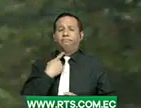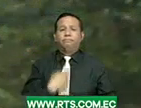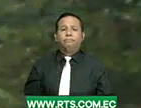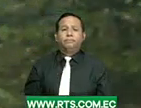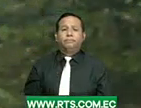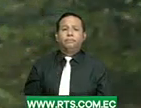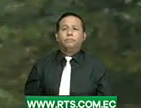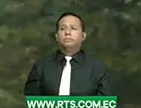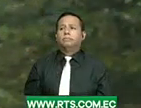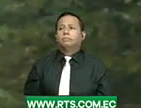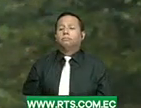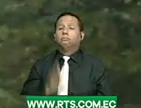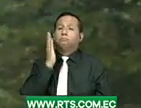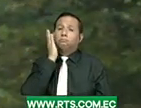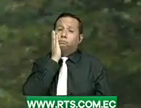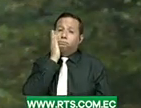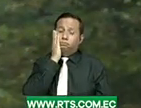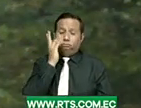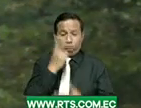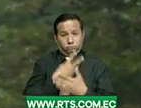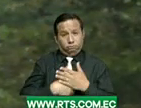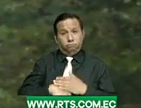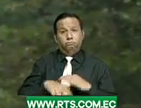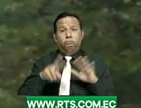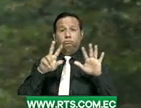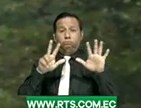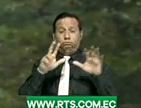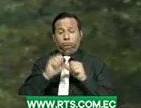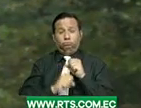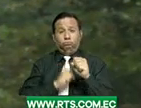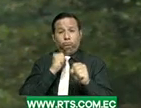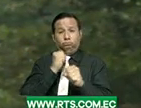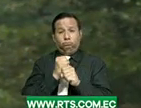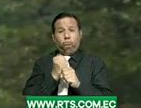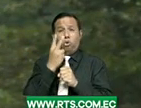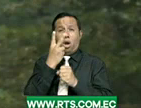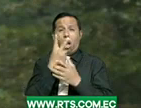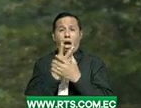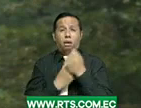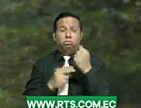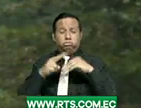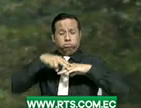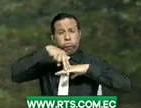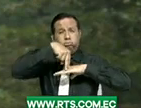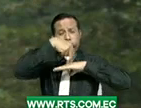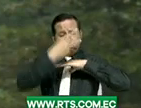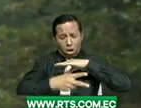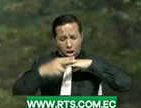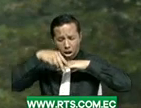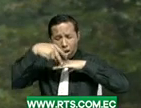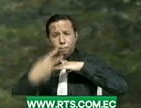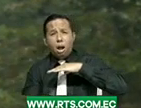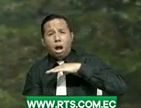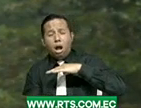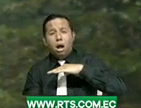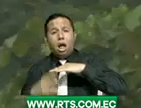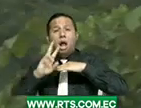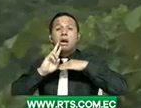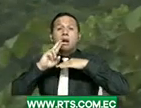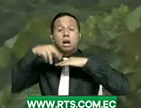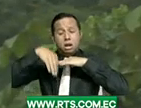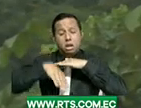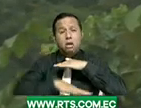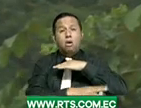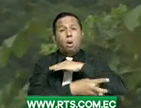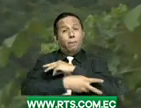Una madre y su hijo de 8 años de edad están desaparecidos en el río Pastaza tras caerse en el mirador del Pailón del Diablo, en la parroquia